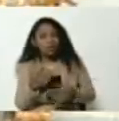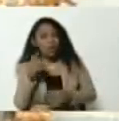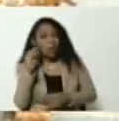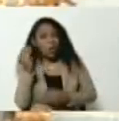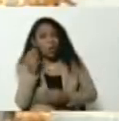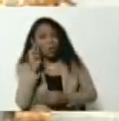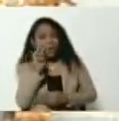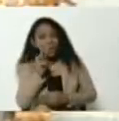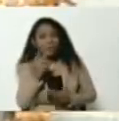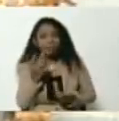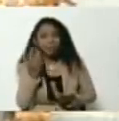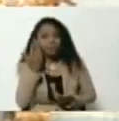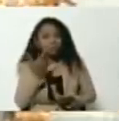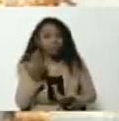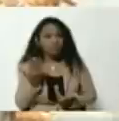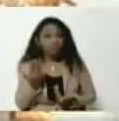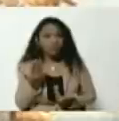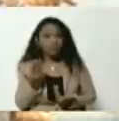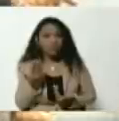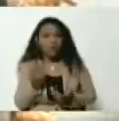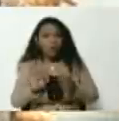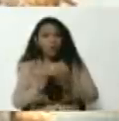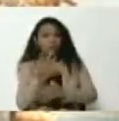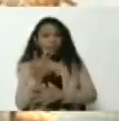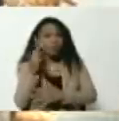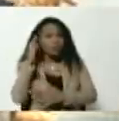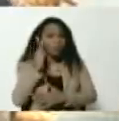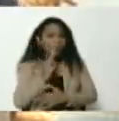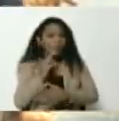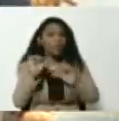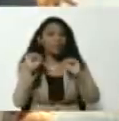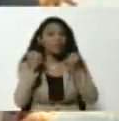feo lo de la Fundación Simón Bolívar de Citgo.